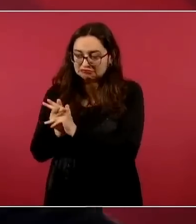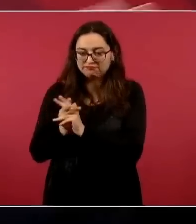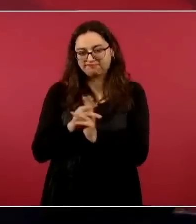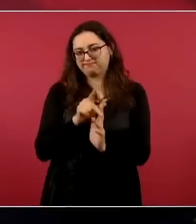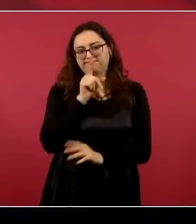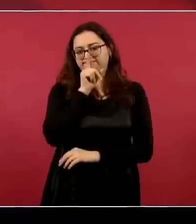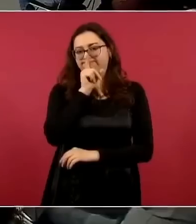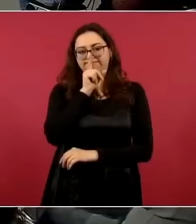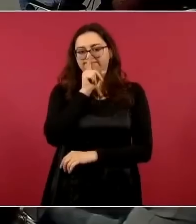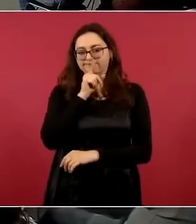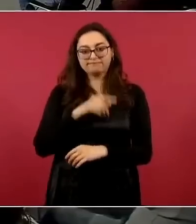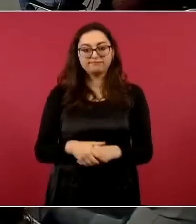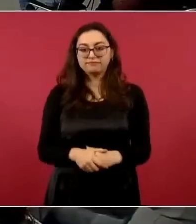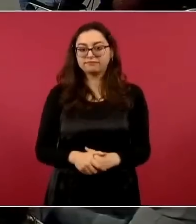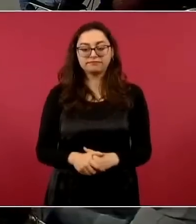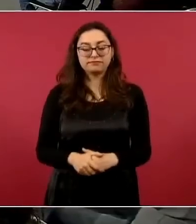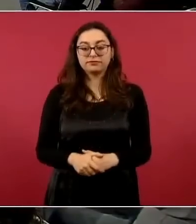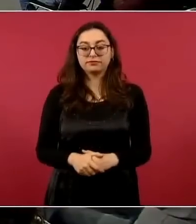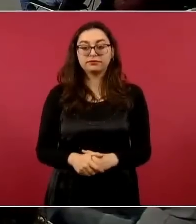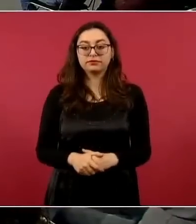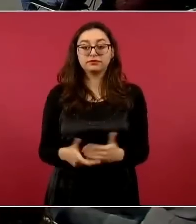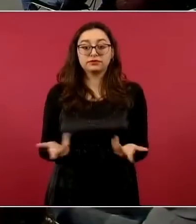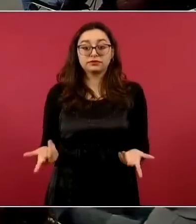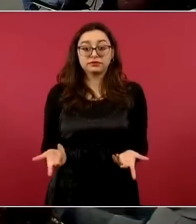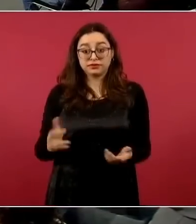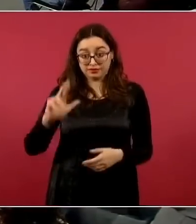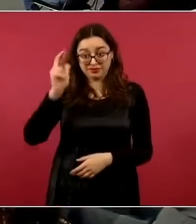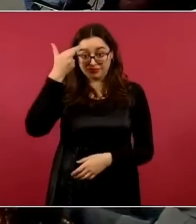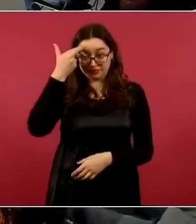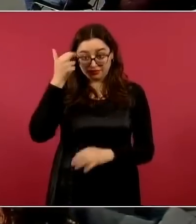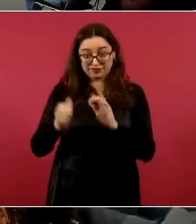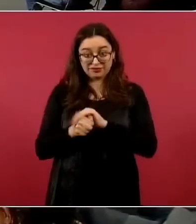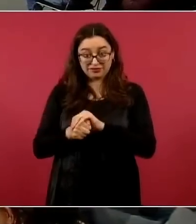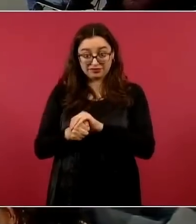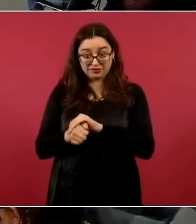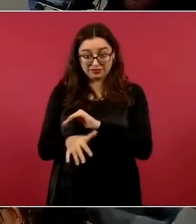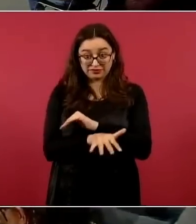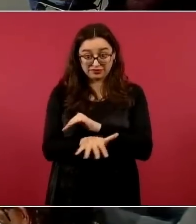Por ejemplo, lo de Ayotzinapa.